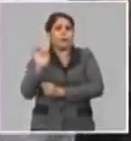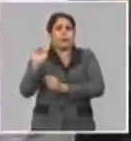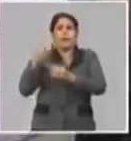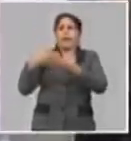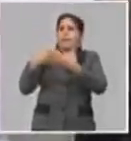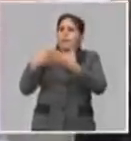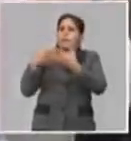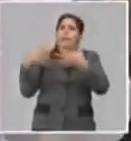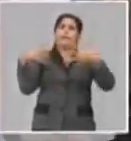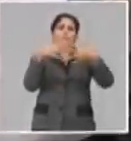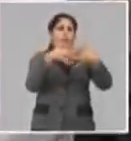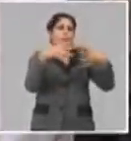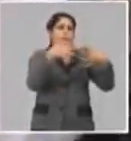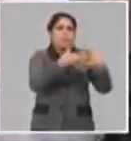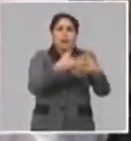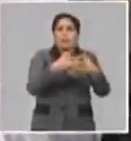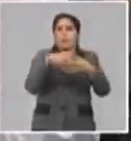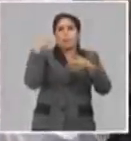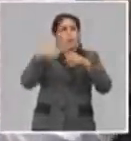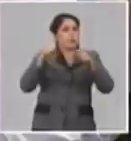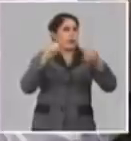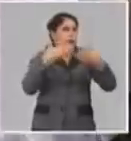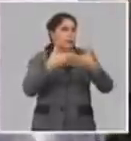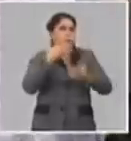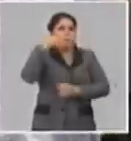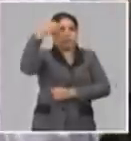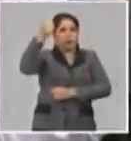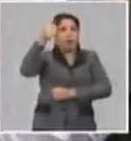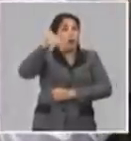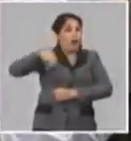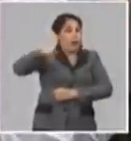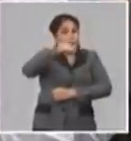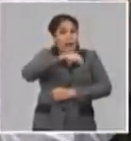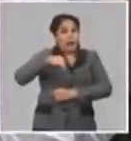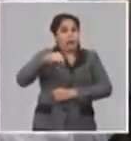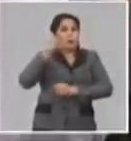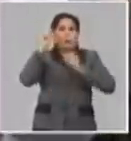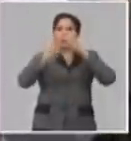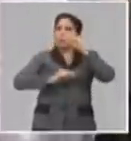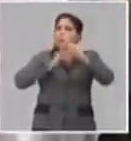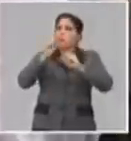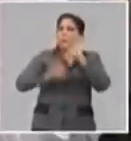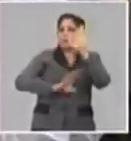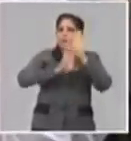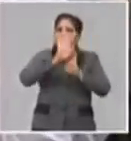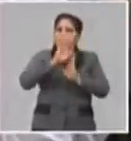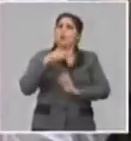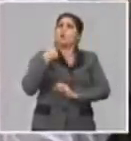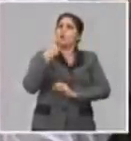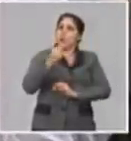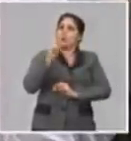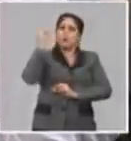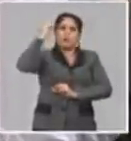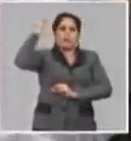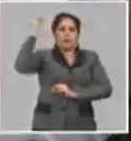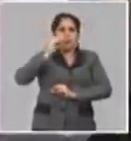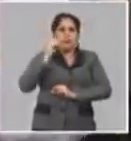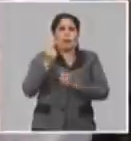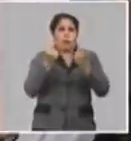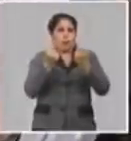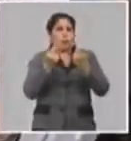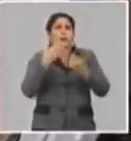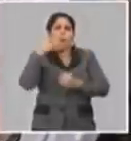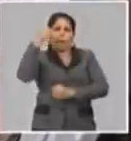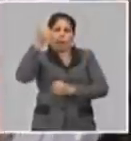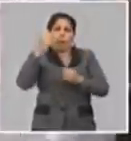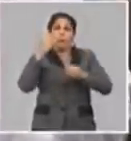posibilidades de encadenamiento con otras empresas más grandes. O sea, en eso hemos venido avanzando y va a ser un paso también en la dirección de la